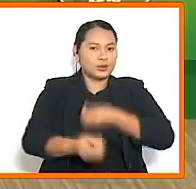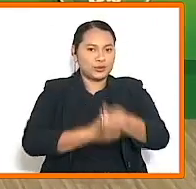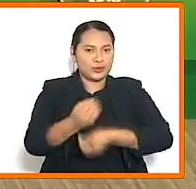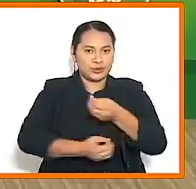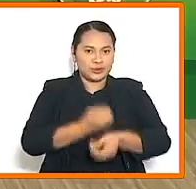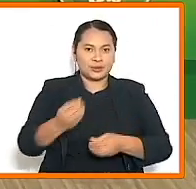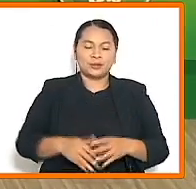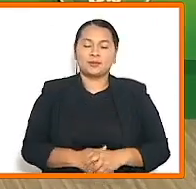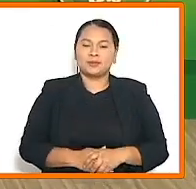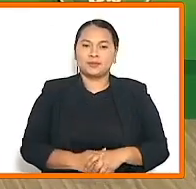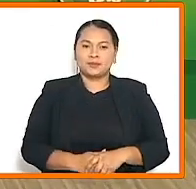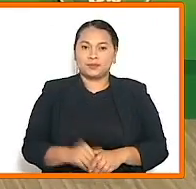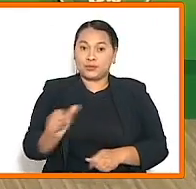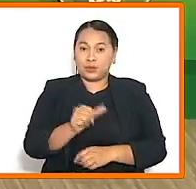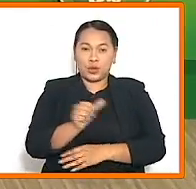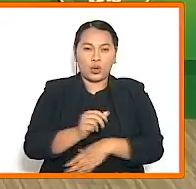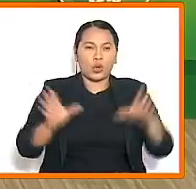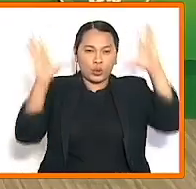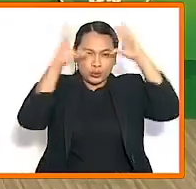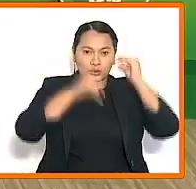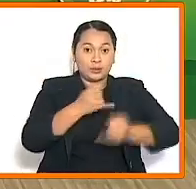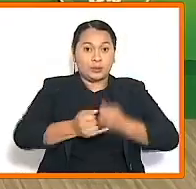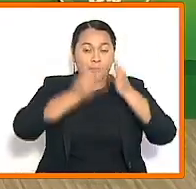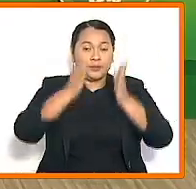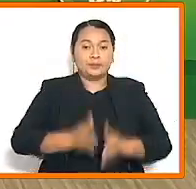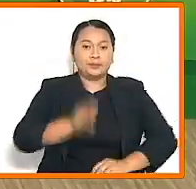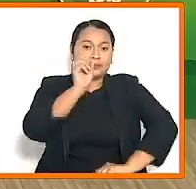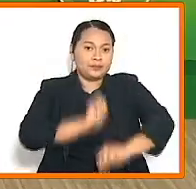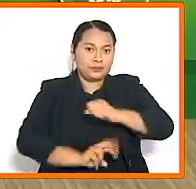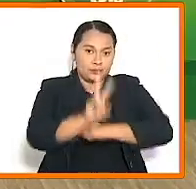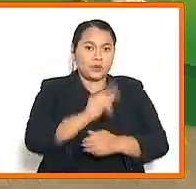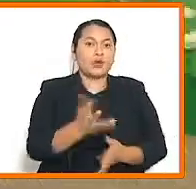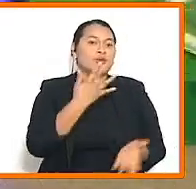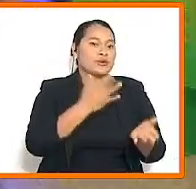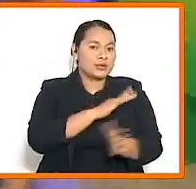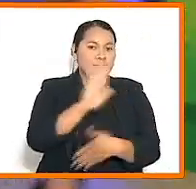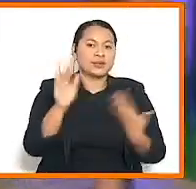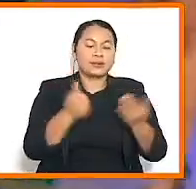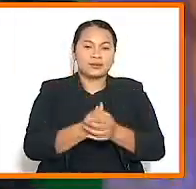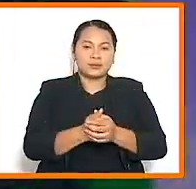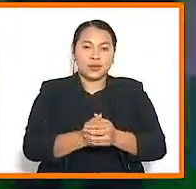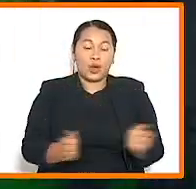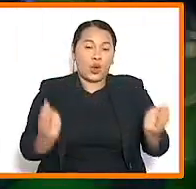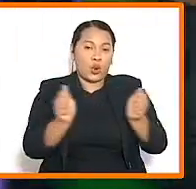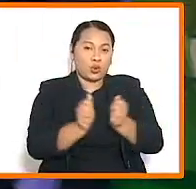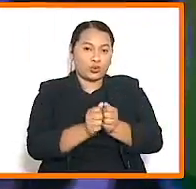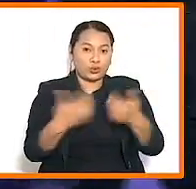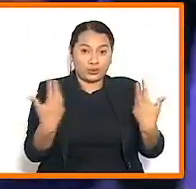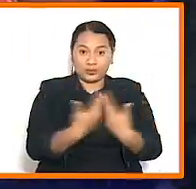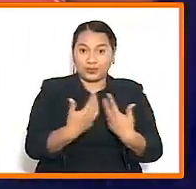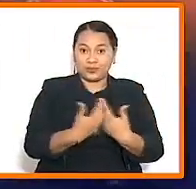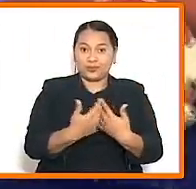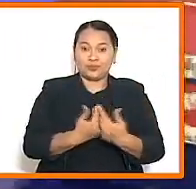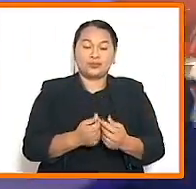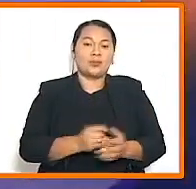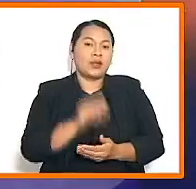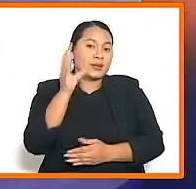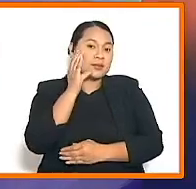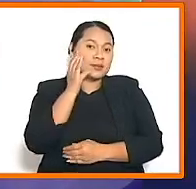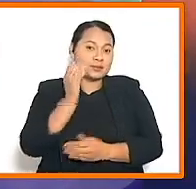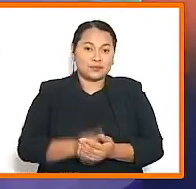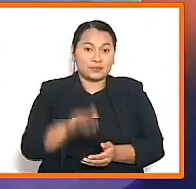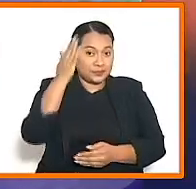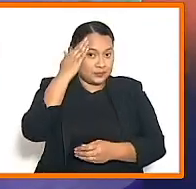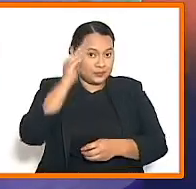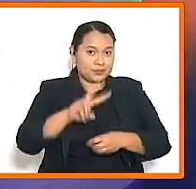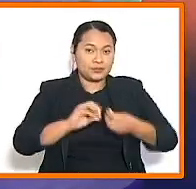nuestros sorteos. Si en esta noche sos jugador para premiados, te deseo muchísima suerte porque Cecilia te va a dar a conocer los dos números afortunados. Así es, Tatiana, y espero